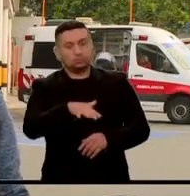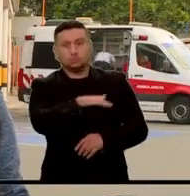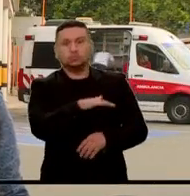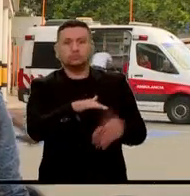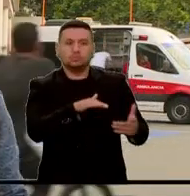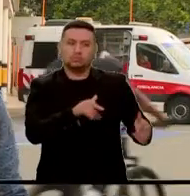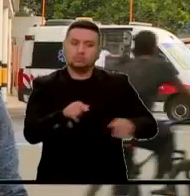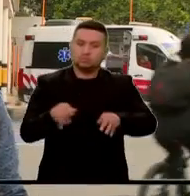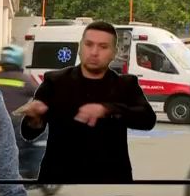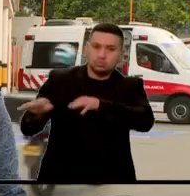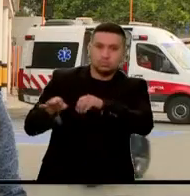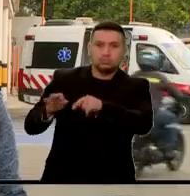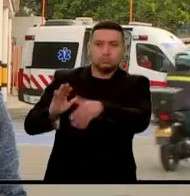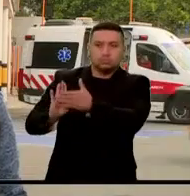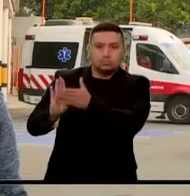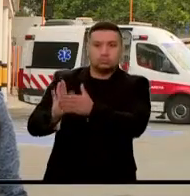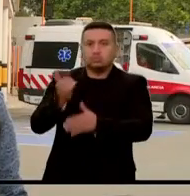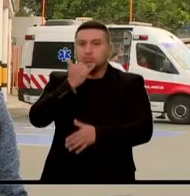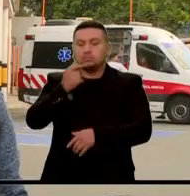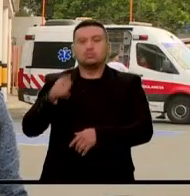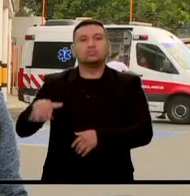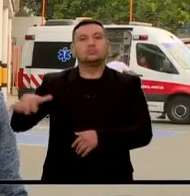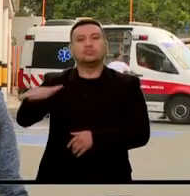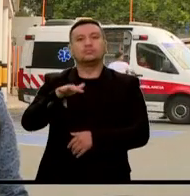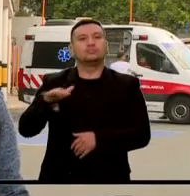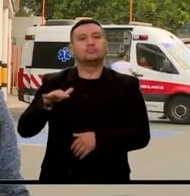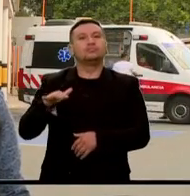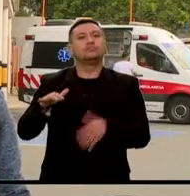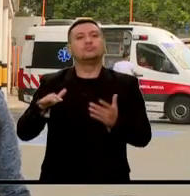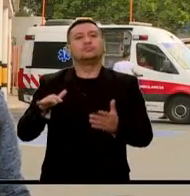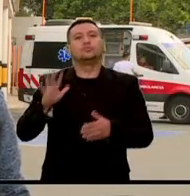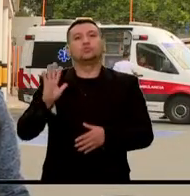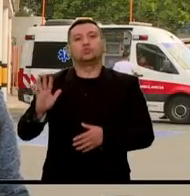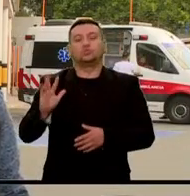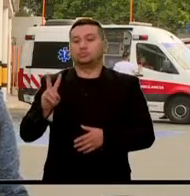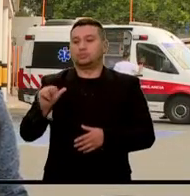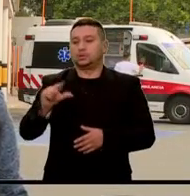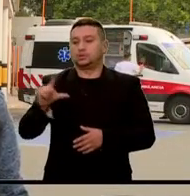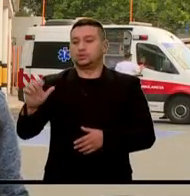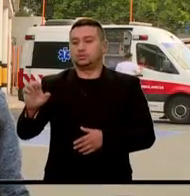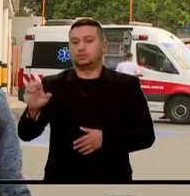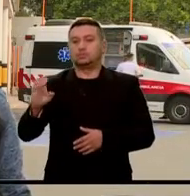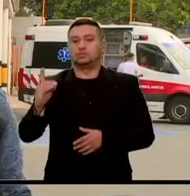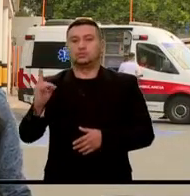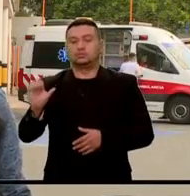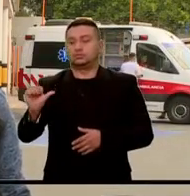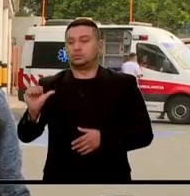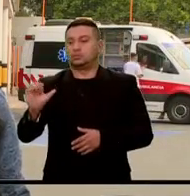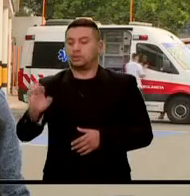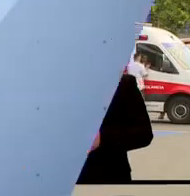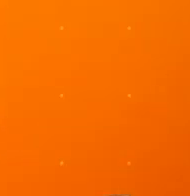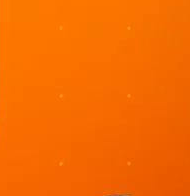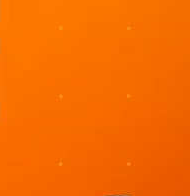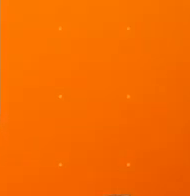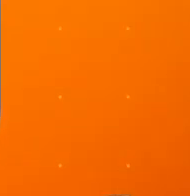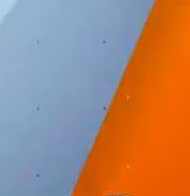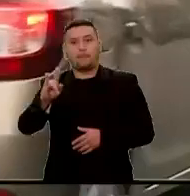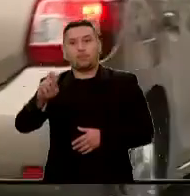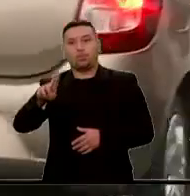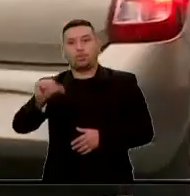las estructuras armadas del Valle de Aburrá. Cristina Monsalve, ¿cuáles son las solicitudes específicas?